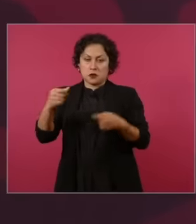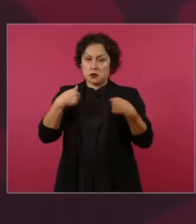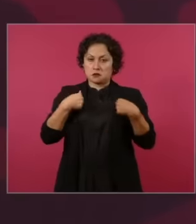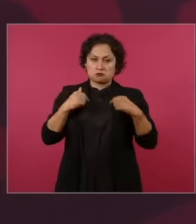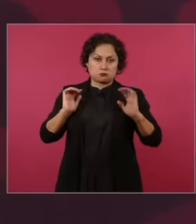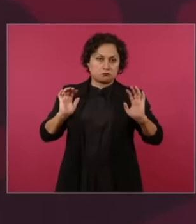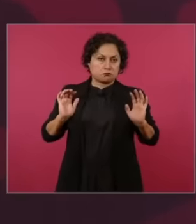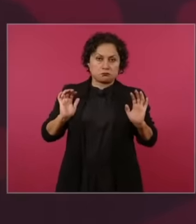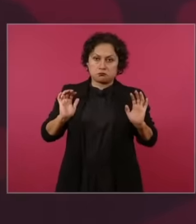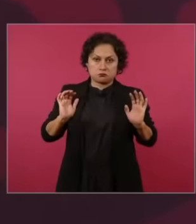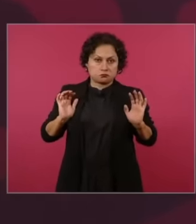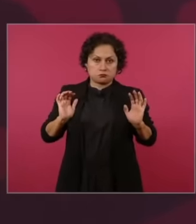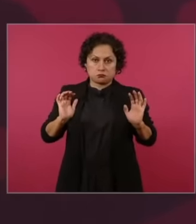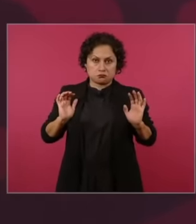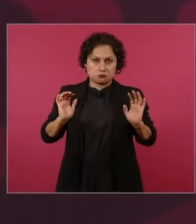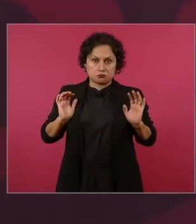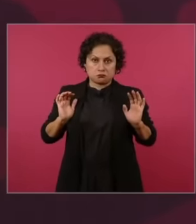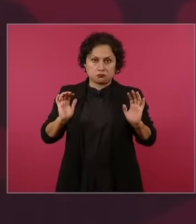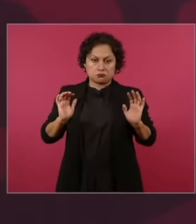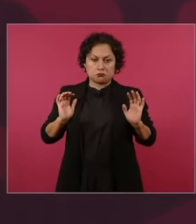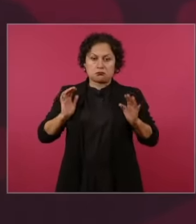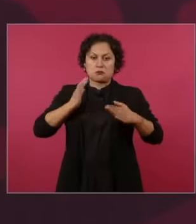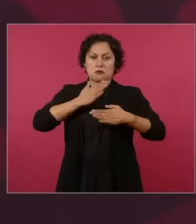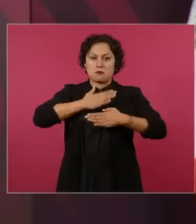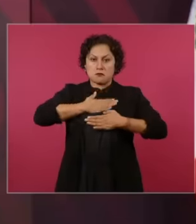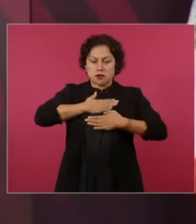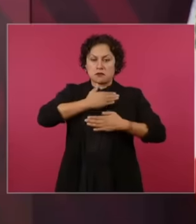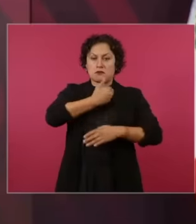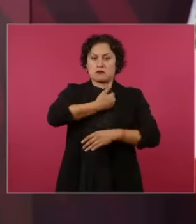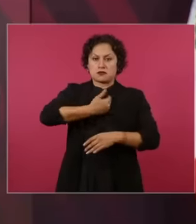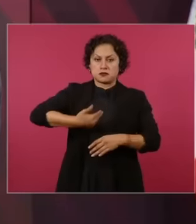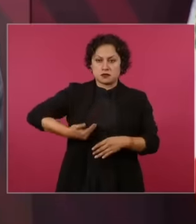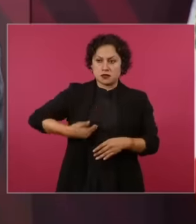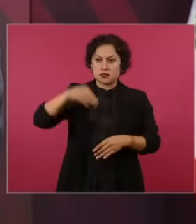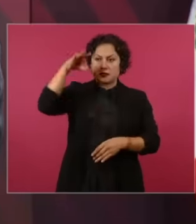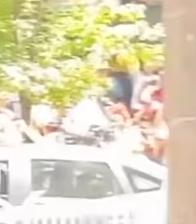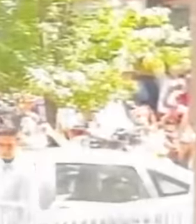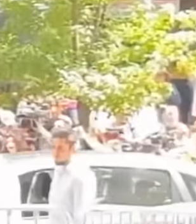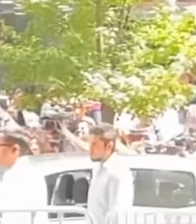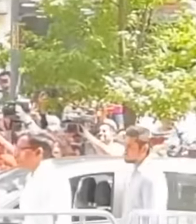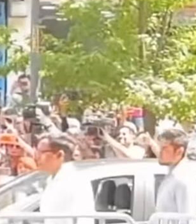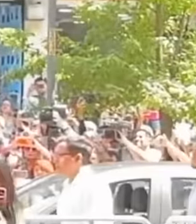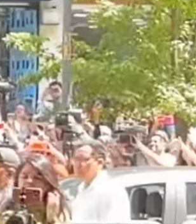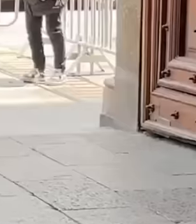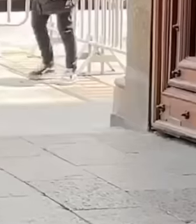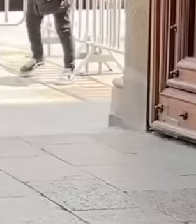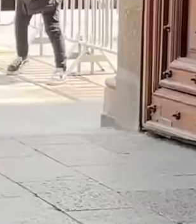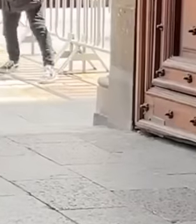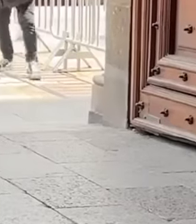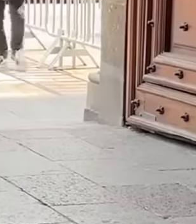Es mi presidenta electa. Yo soy presidente constitucional, pero